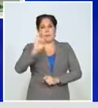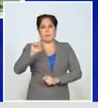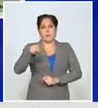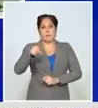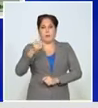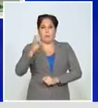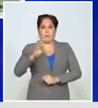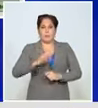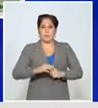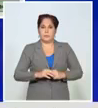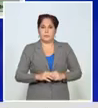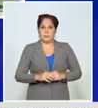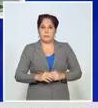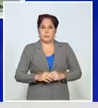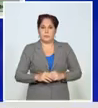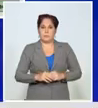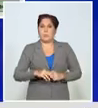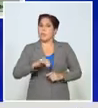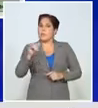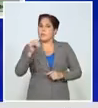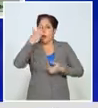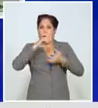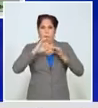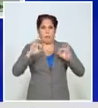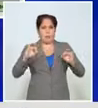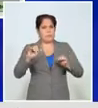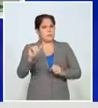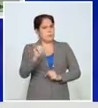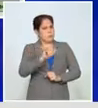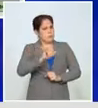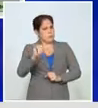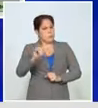77,8, igual que Artemisa con